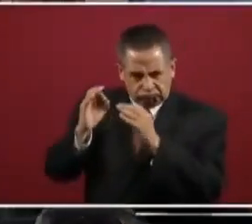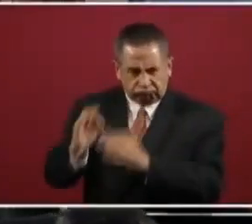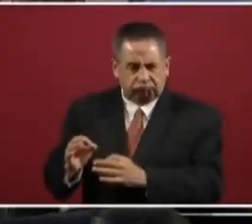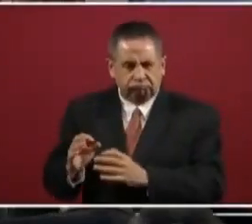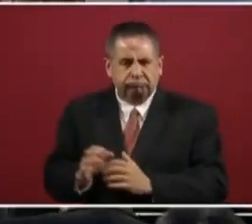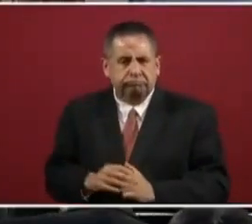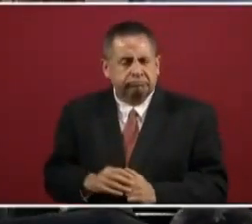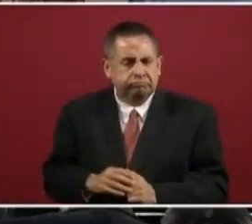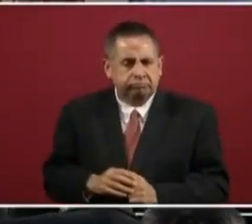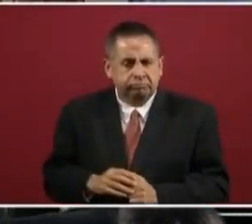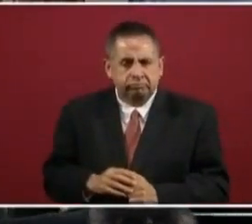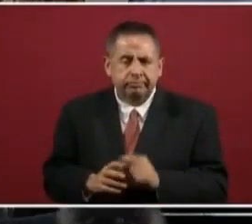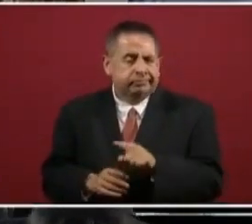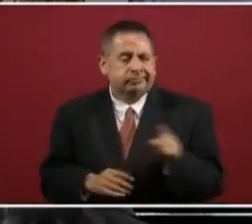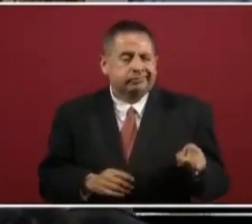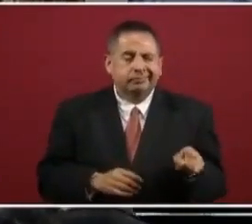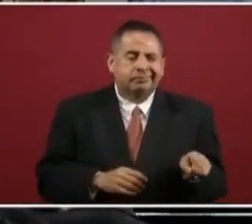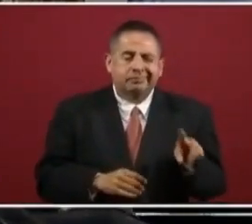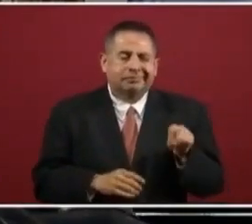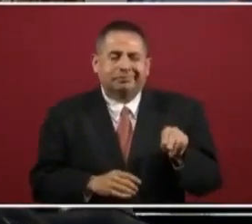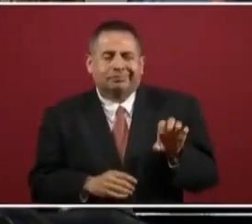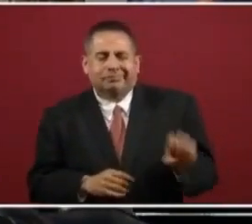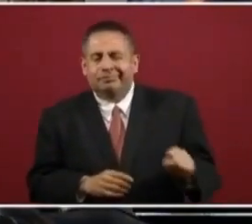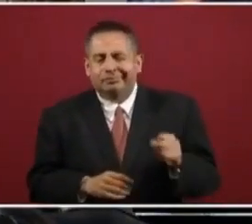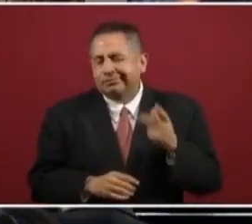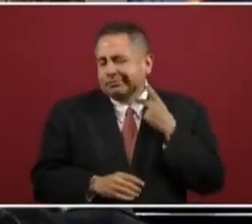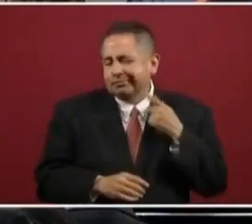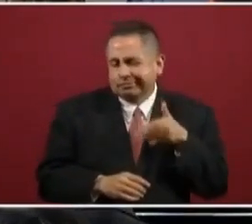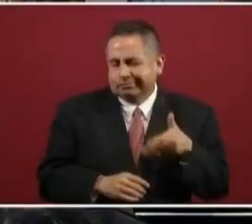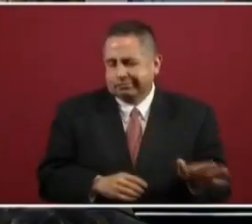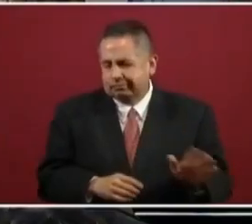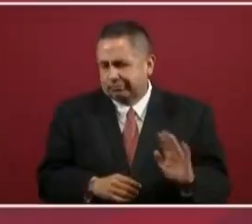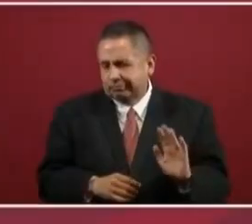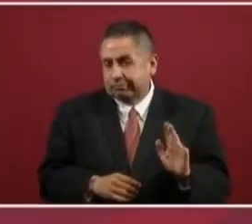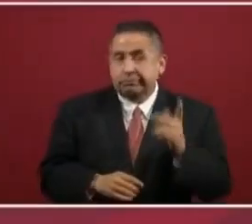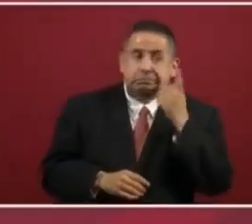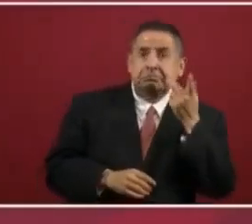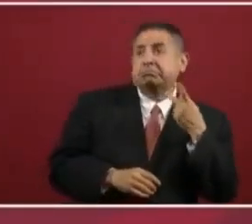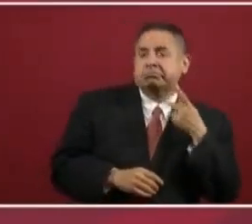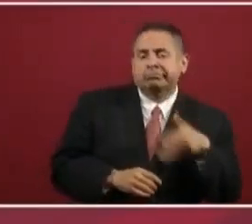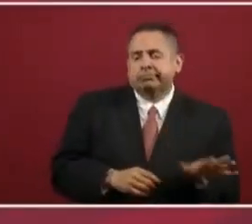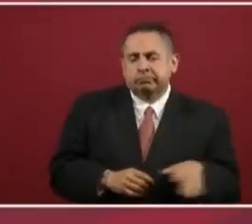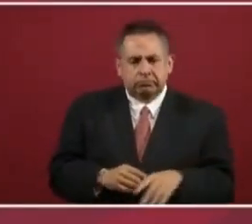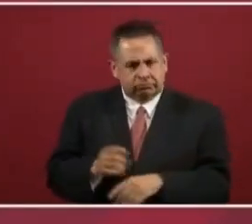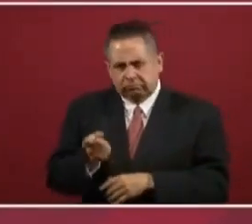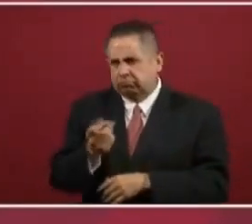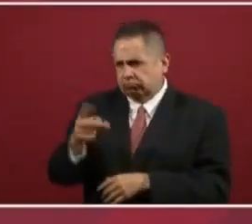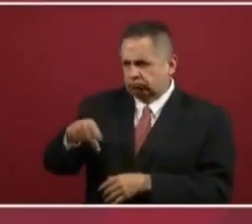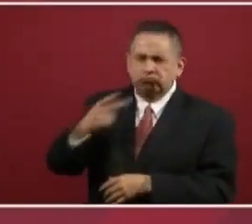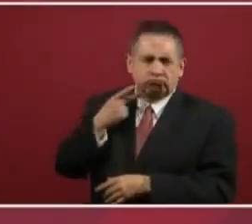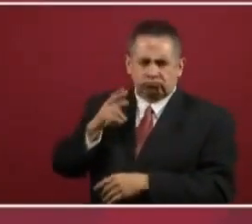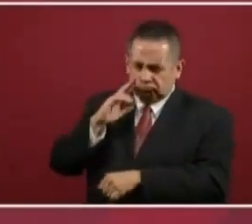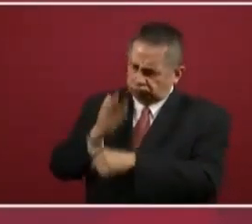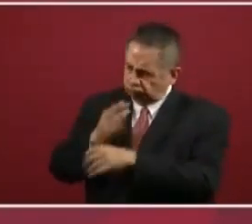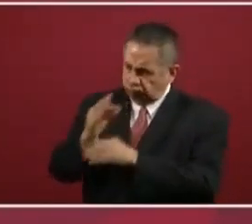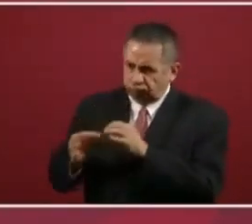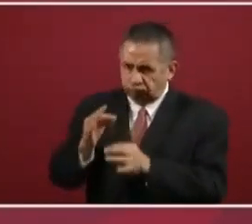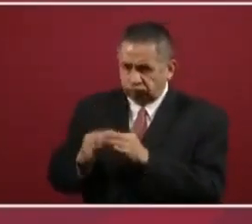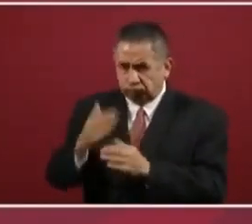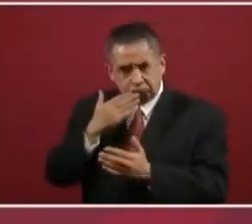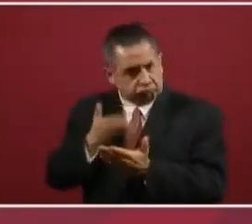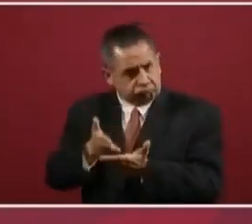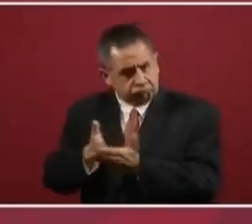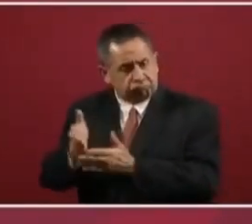políticos que cumplen con su responsabilidad y es un noble